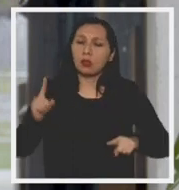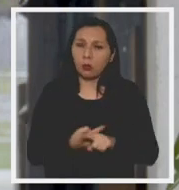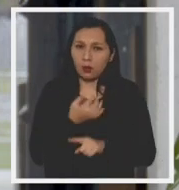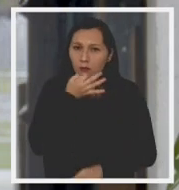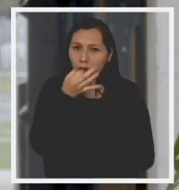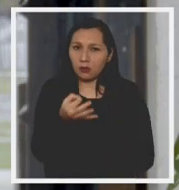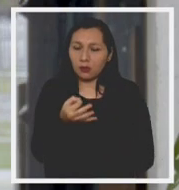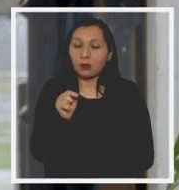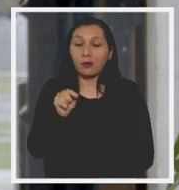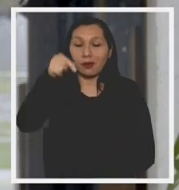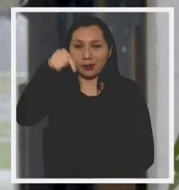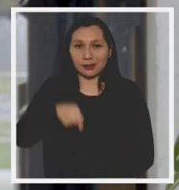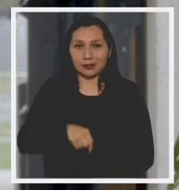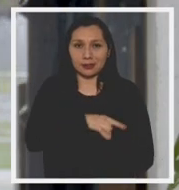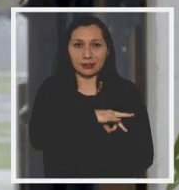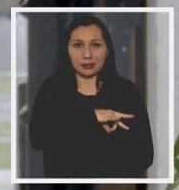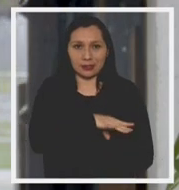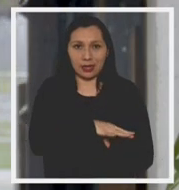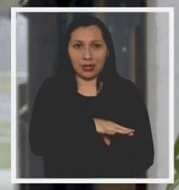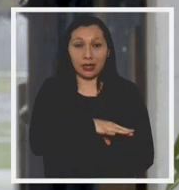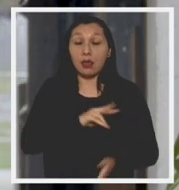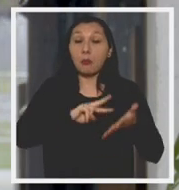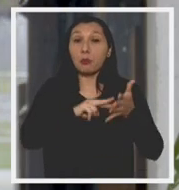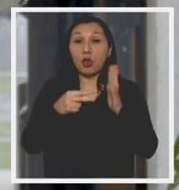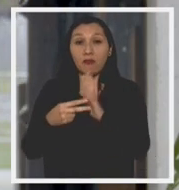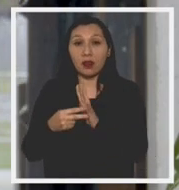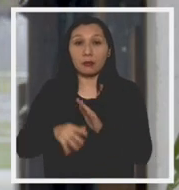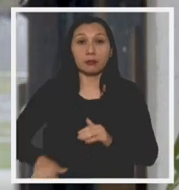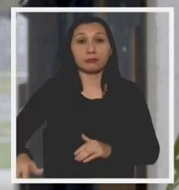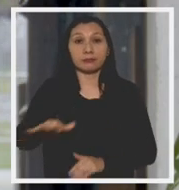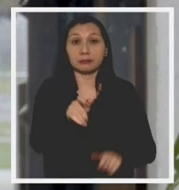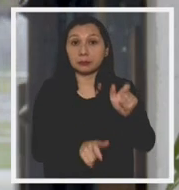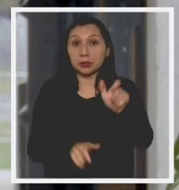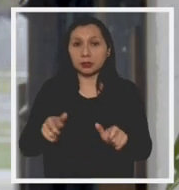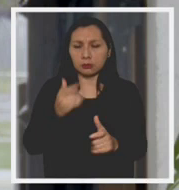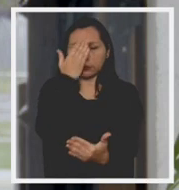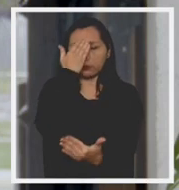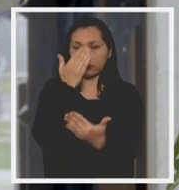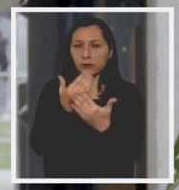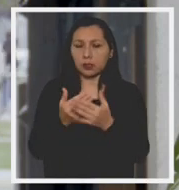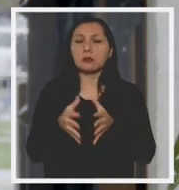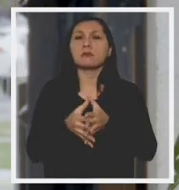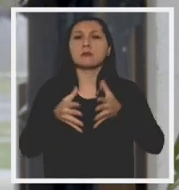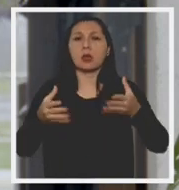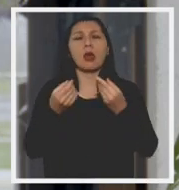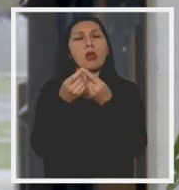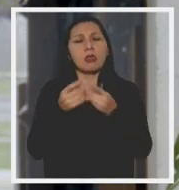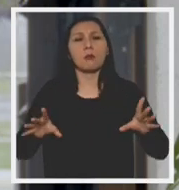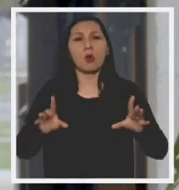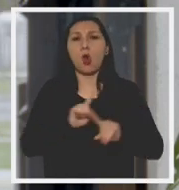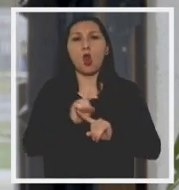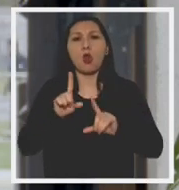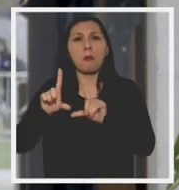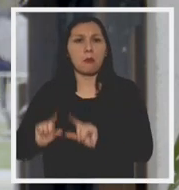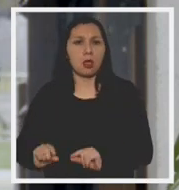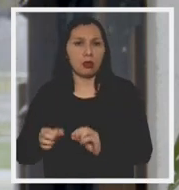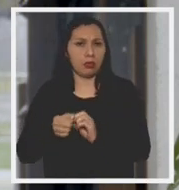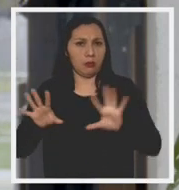más, en Chile los problemas de la sociedad los enfrentamos con más democracia y no con